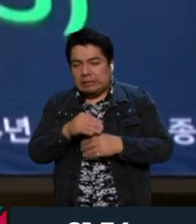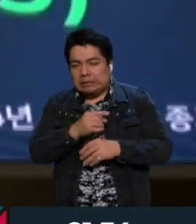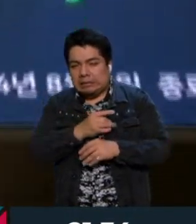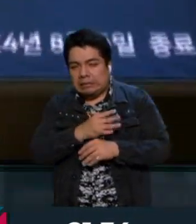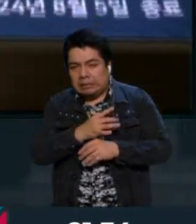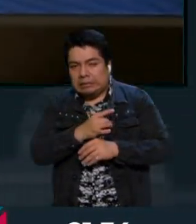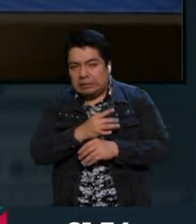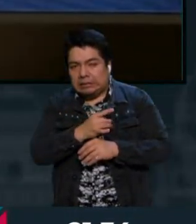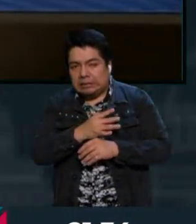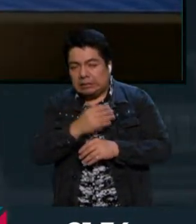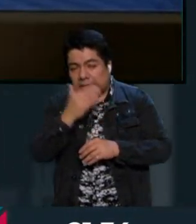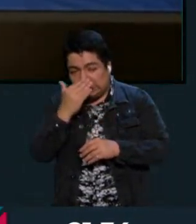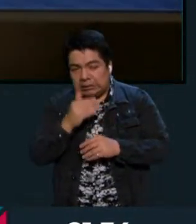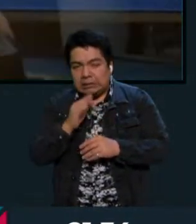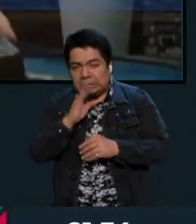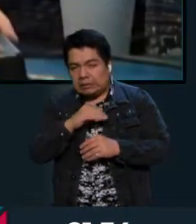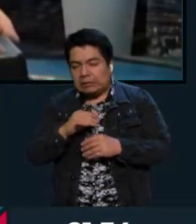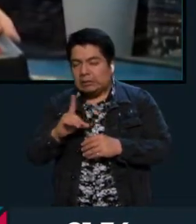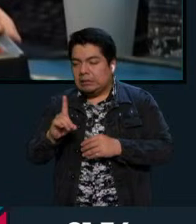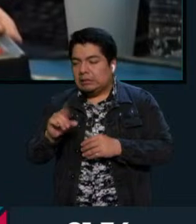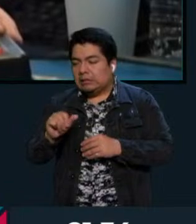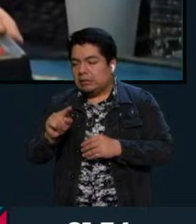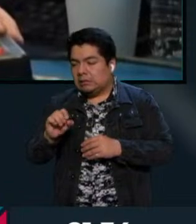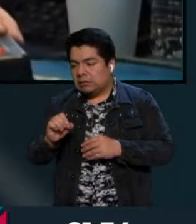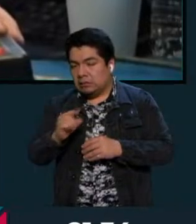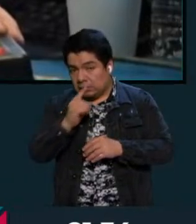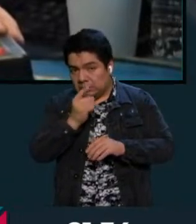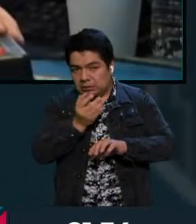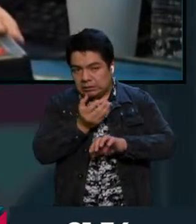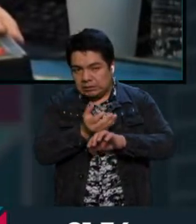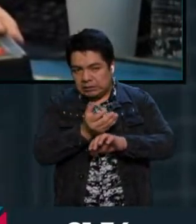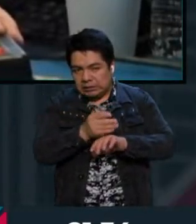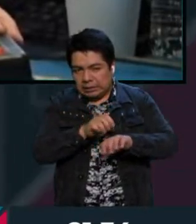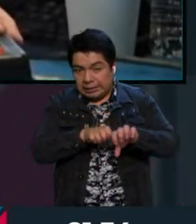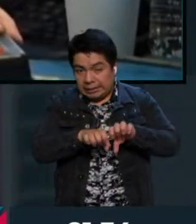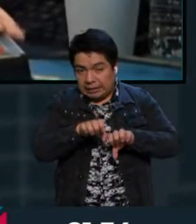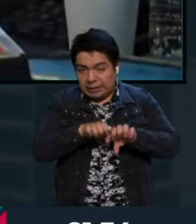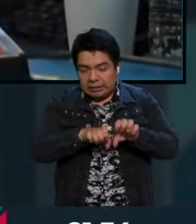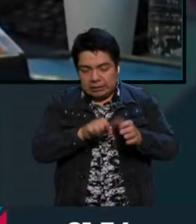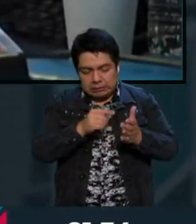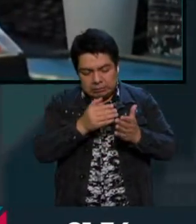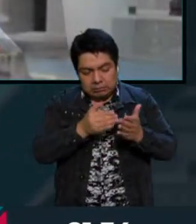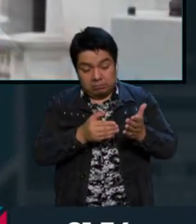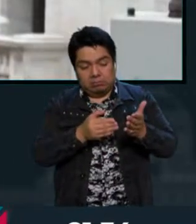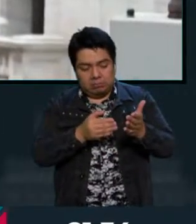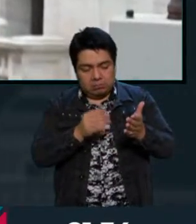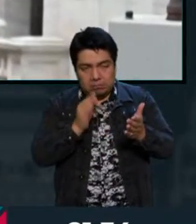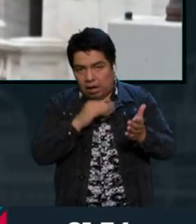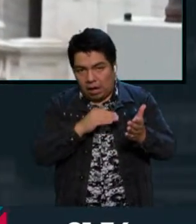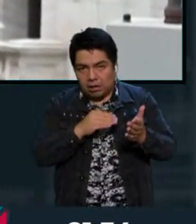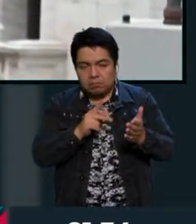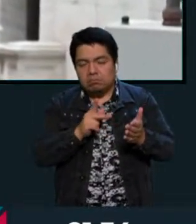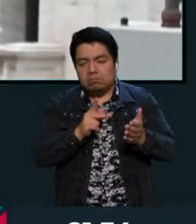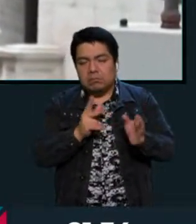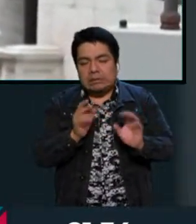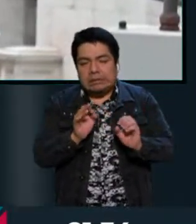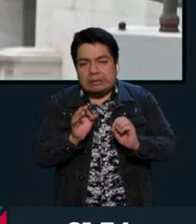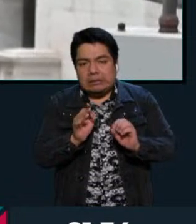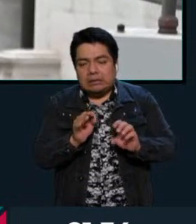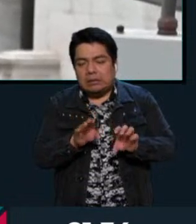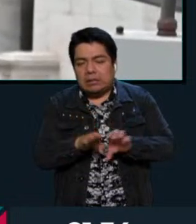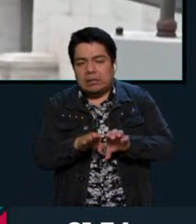ocasionado por malos datos de empleo en los Estados Unidos que podrían llevar, pero no es, digamos,